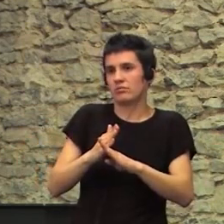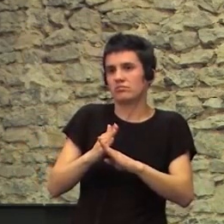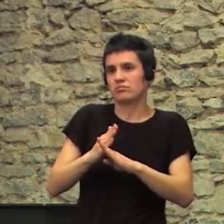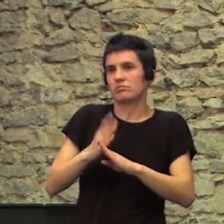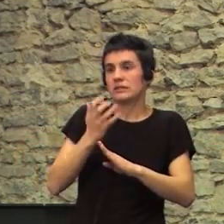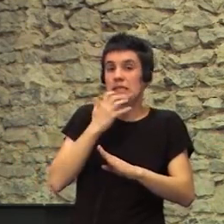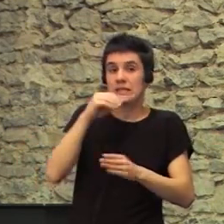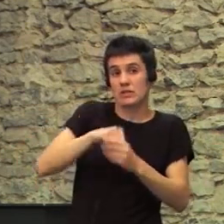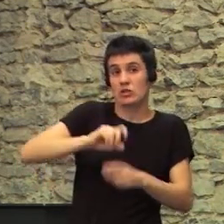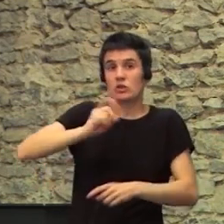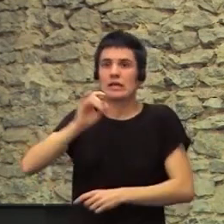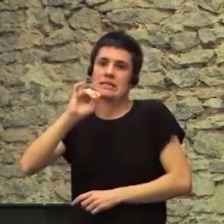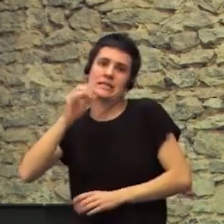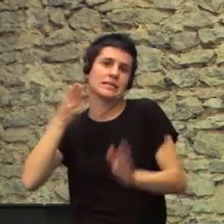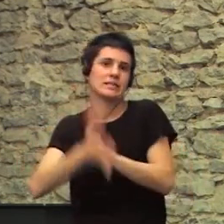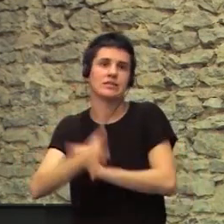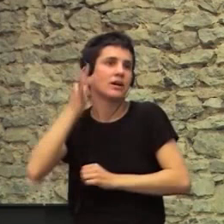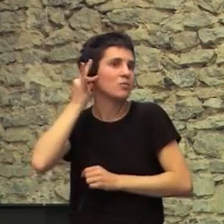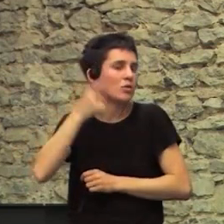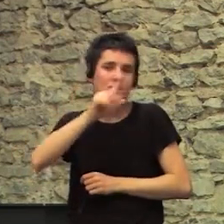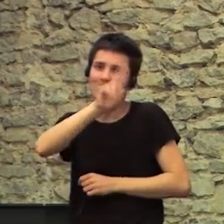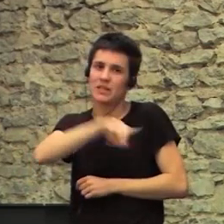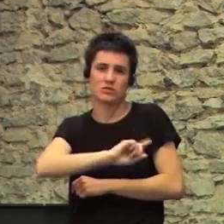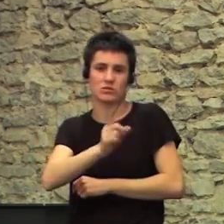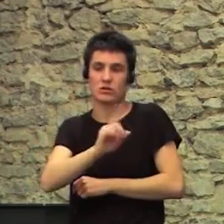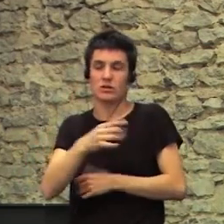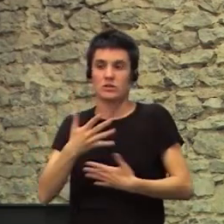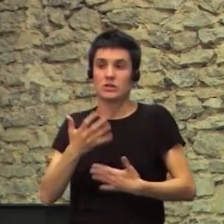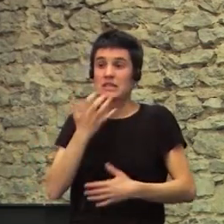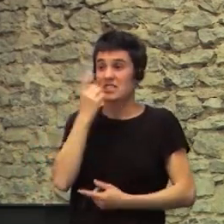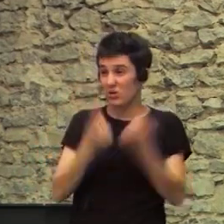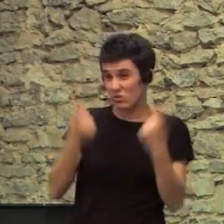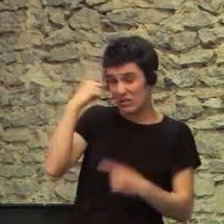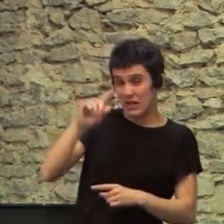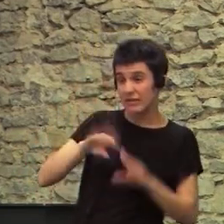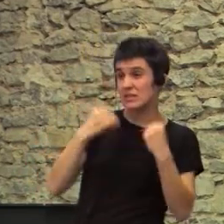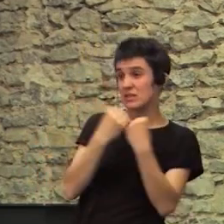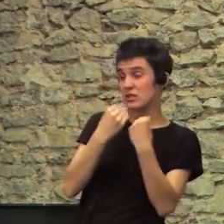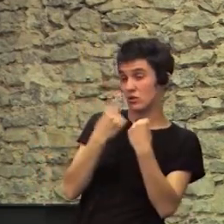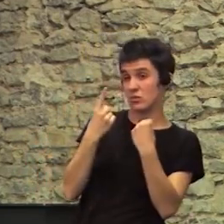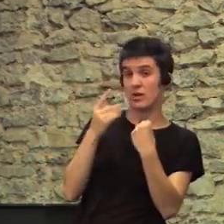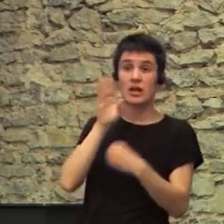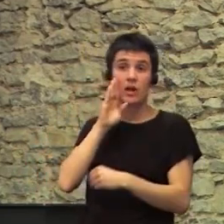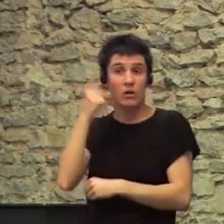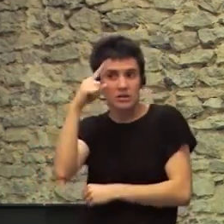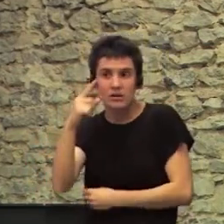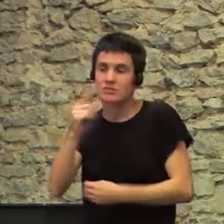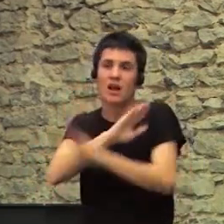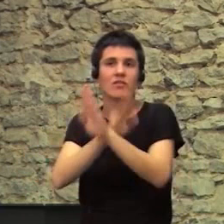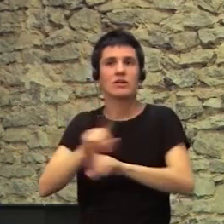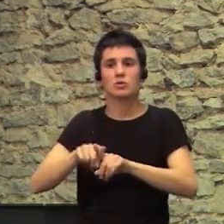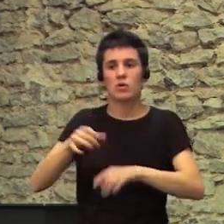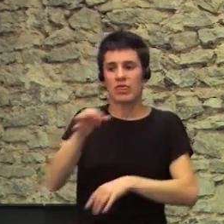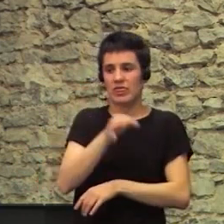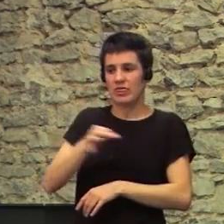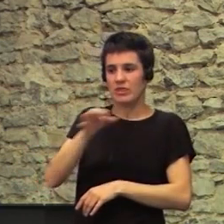certificado de feminidad. Si alguien sabe un poco de qué va el síndrome de insensibilidad a los andrógenos, es eso. Es que las células no reconocen